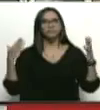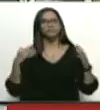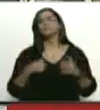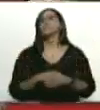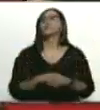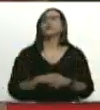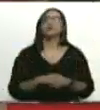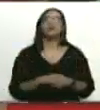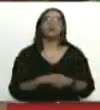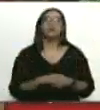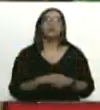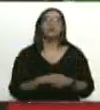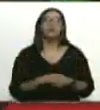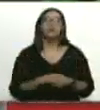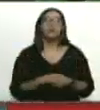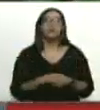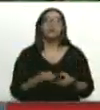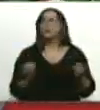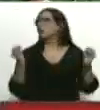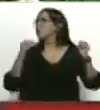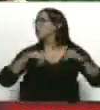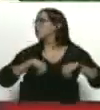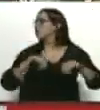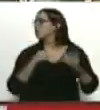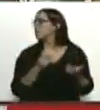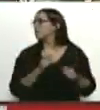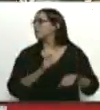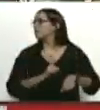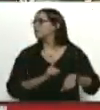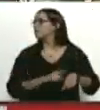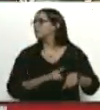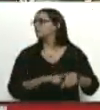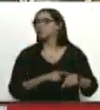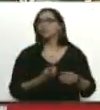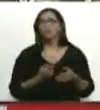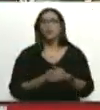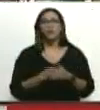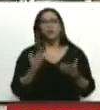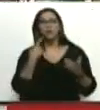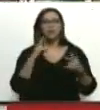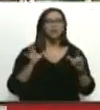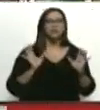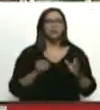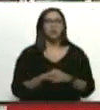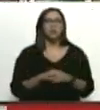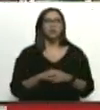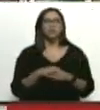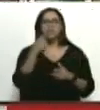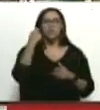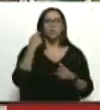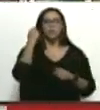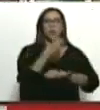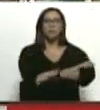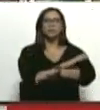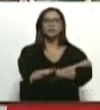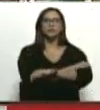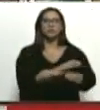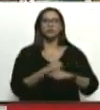vengan con cuentos a nosotros que no sabemos esta historia. No, que son lemas y que, ¿cómo fue que dijo un diputado de la oposición? Que